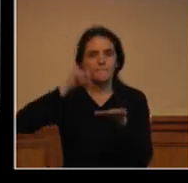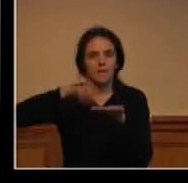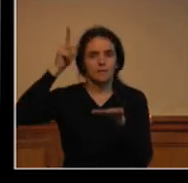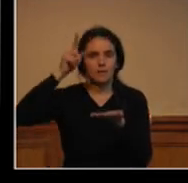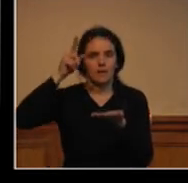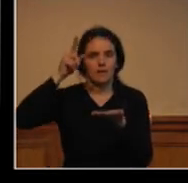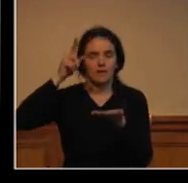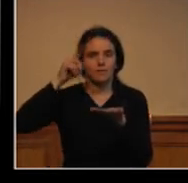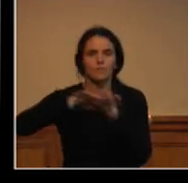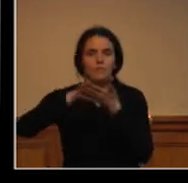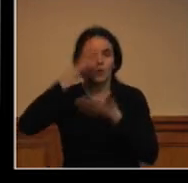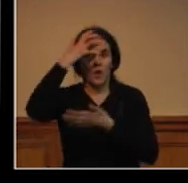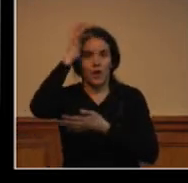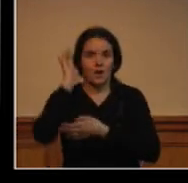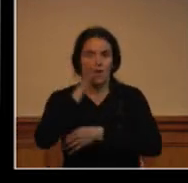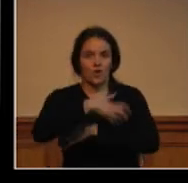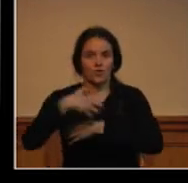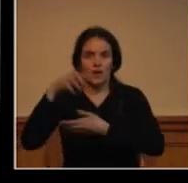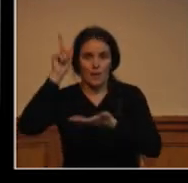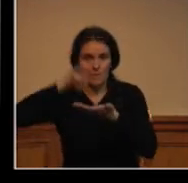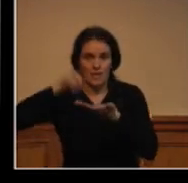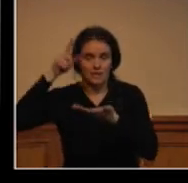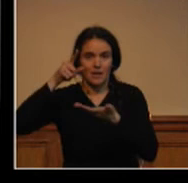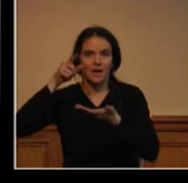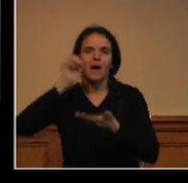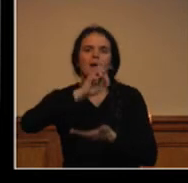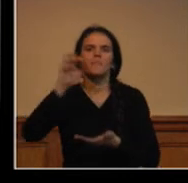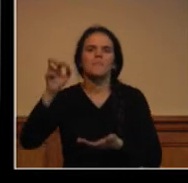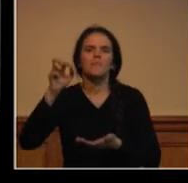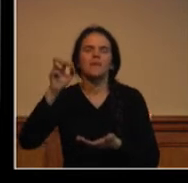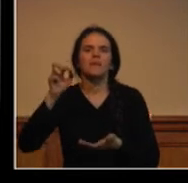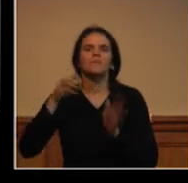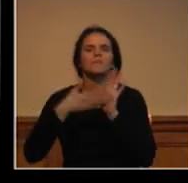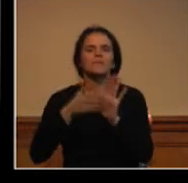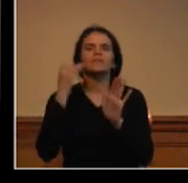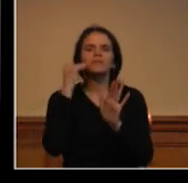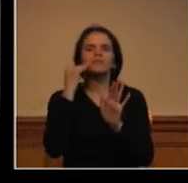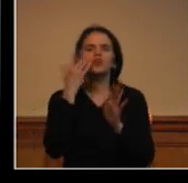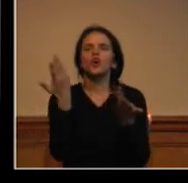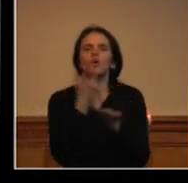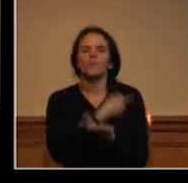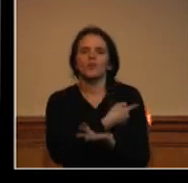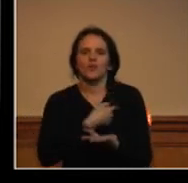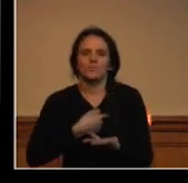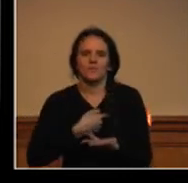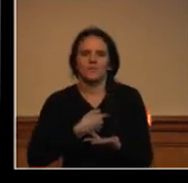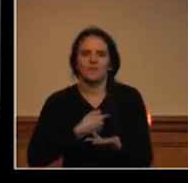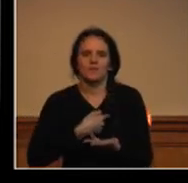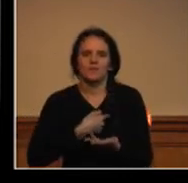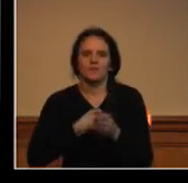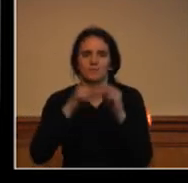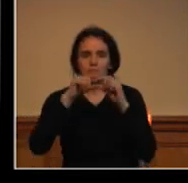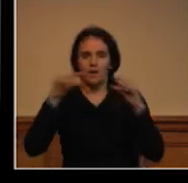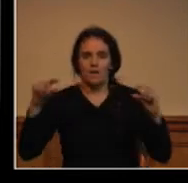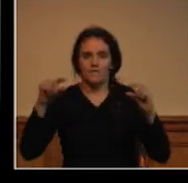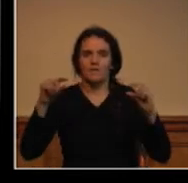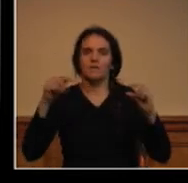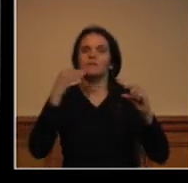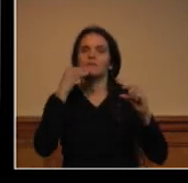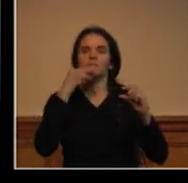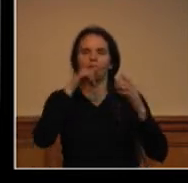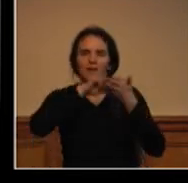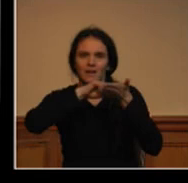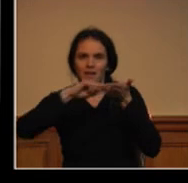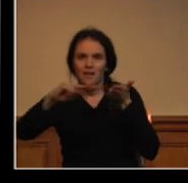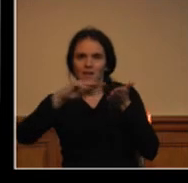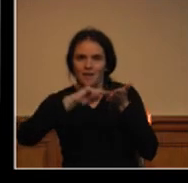el objeto, lo vamos a ver más adelante, la aplicación le va a indicar al niño cómo se llama ese objeto y si aprieta la palabra, también va a leerle